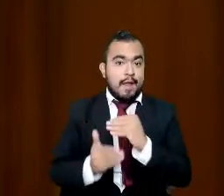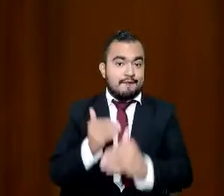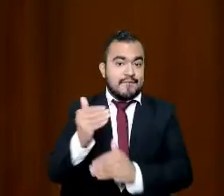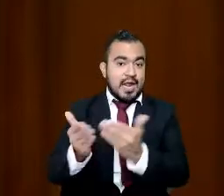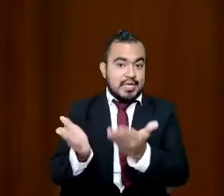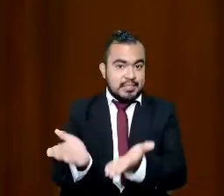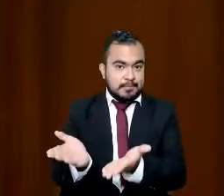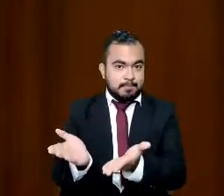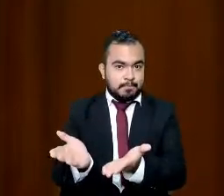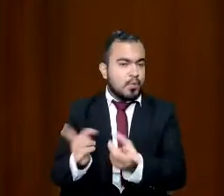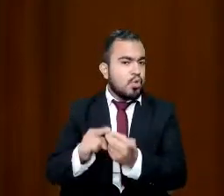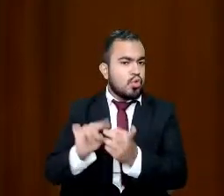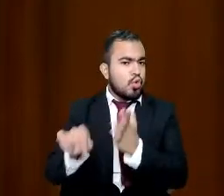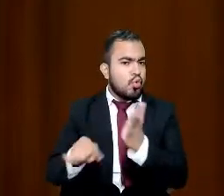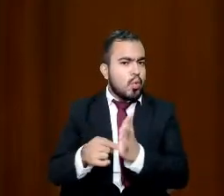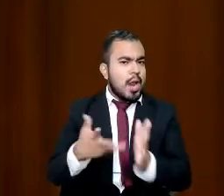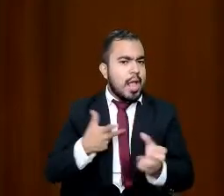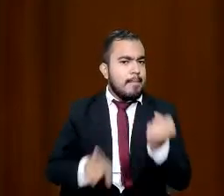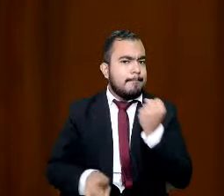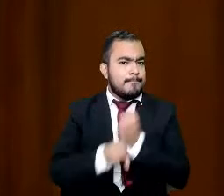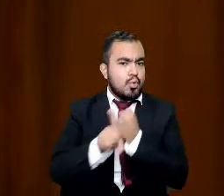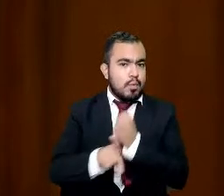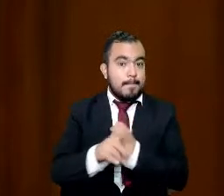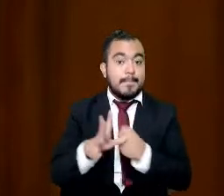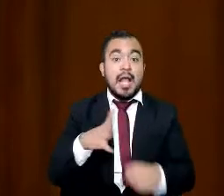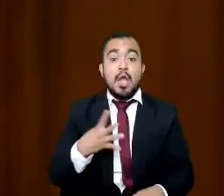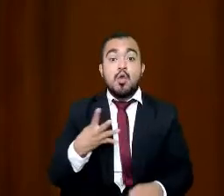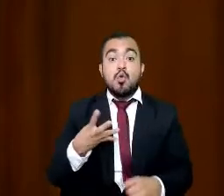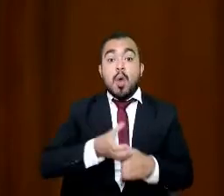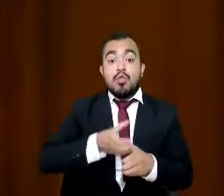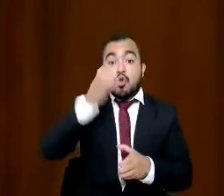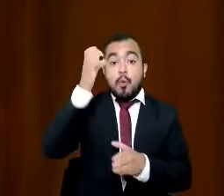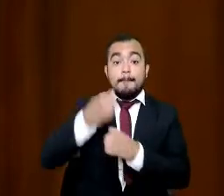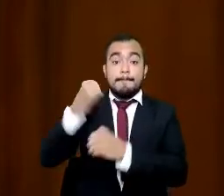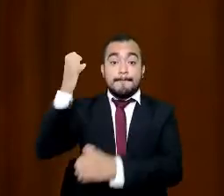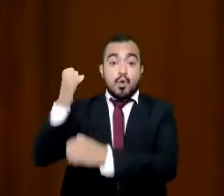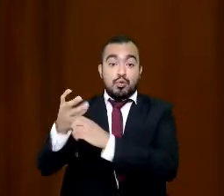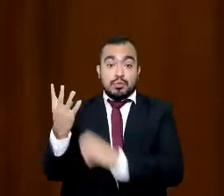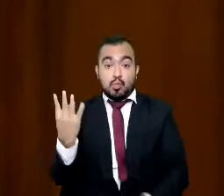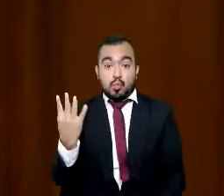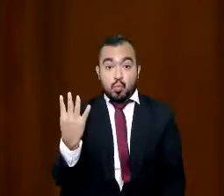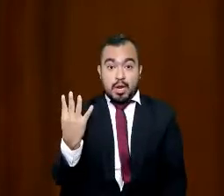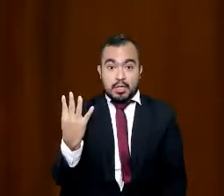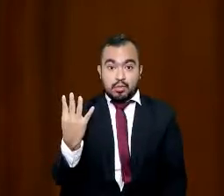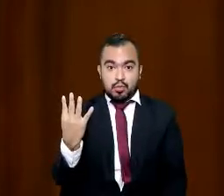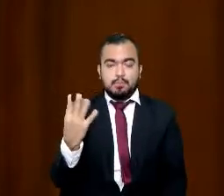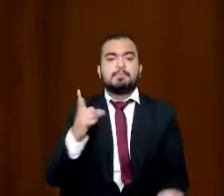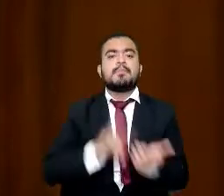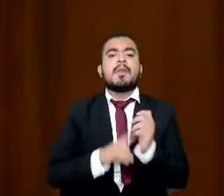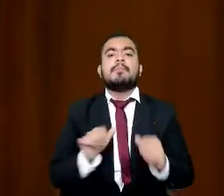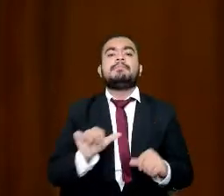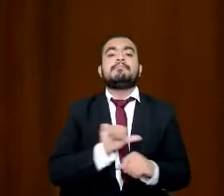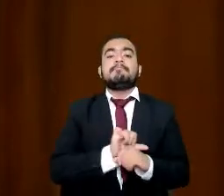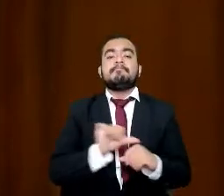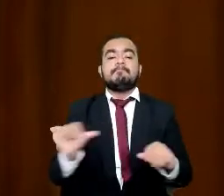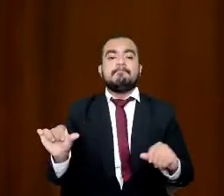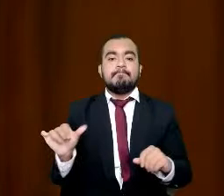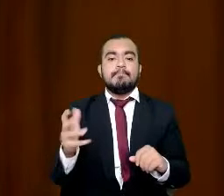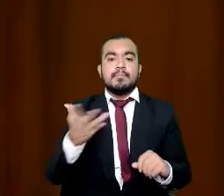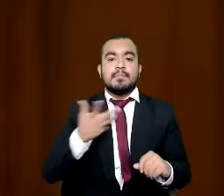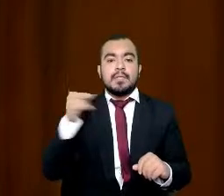¿Dónde tenemos un problema? En 4 postes que se relacionan con la reserva de